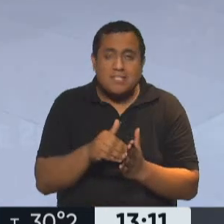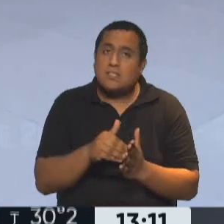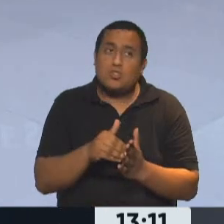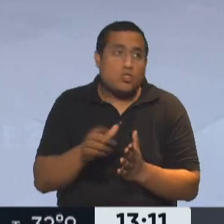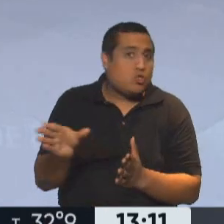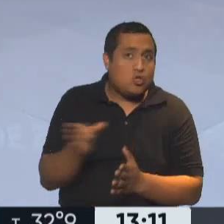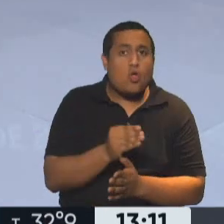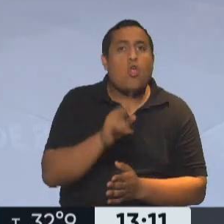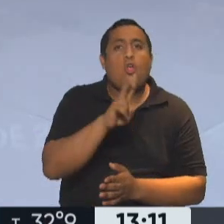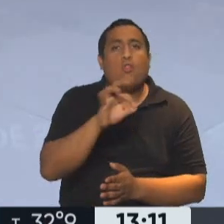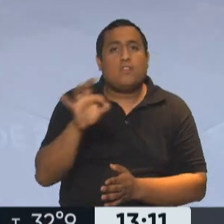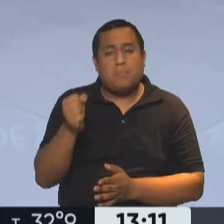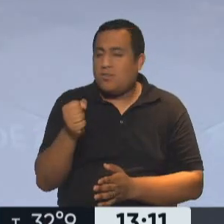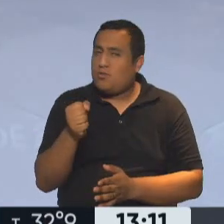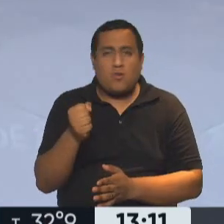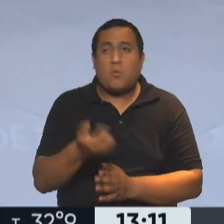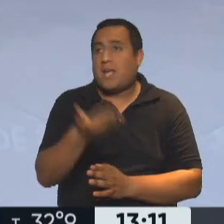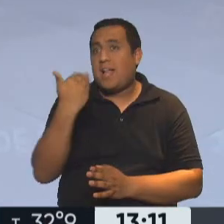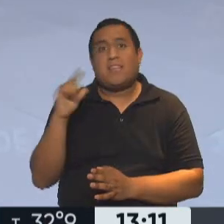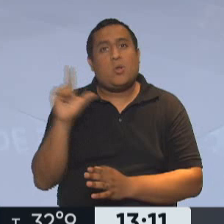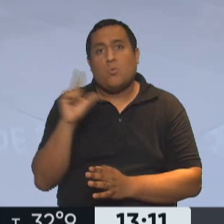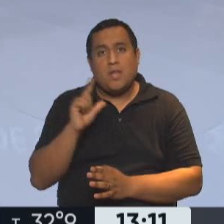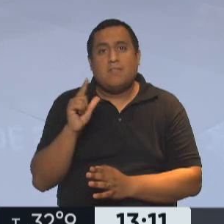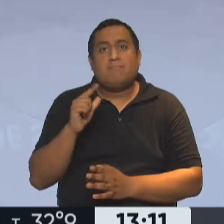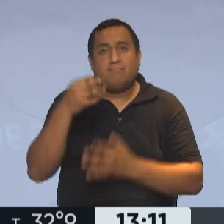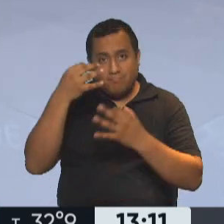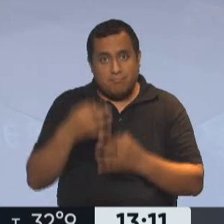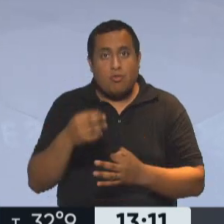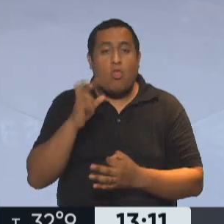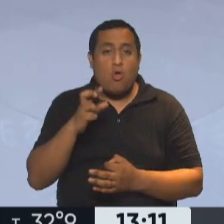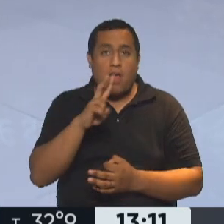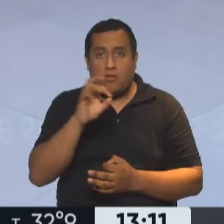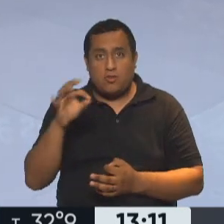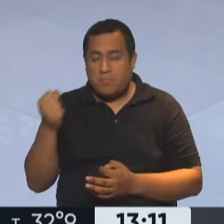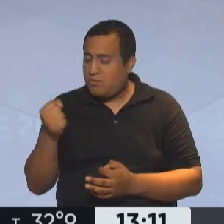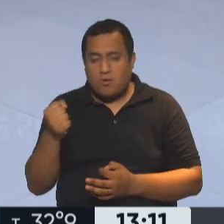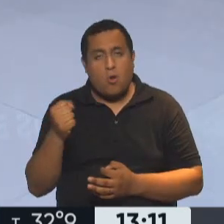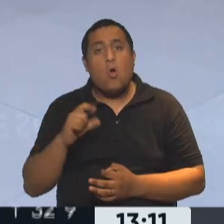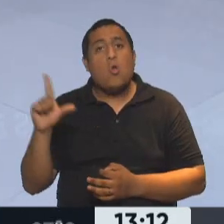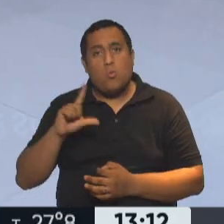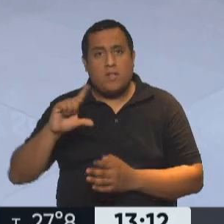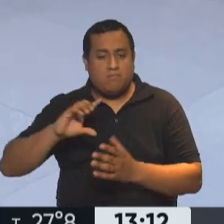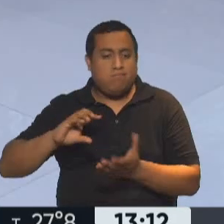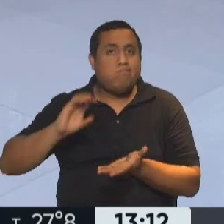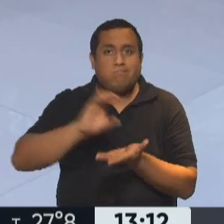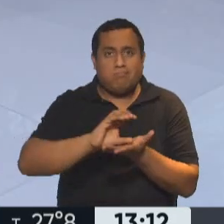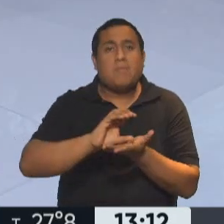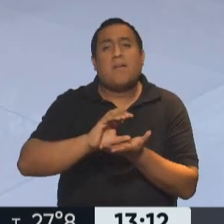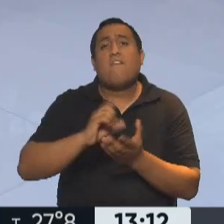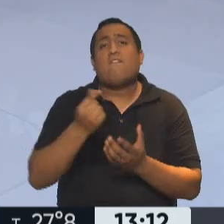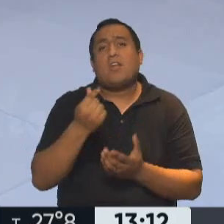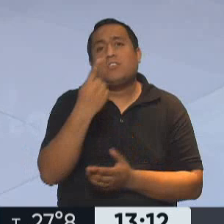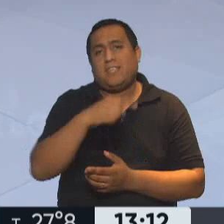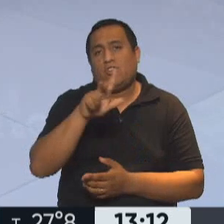a 200 pesos, porque el día lunes todavía no estaba operativa la medida, con lo cual lo que se liquidó el día lunes se hizo al valor de